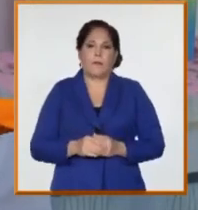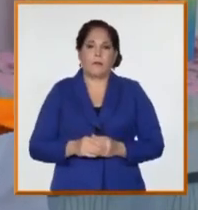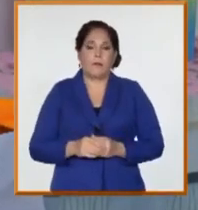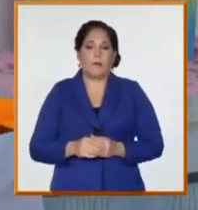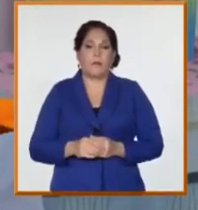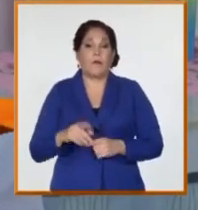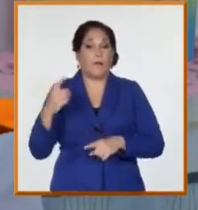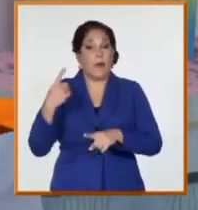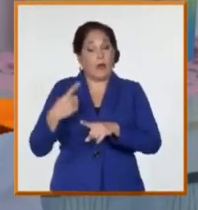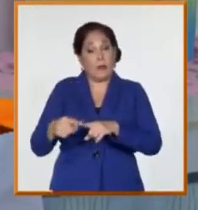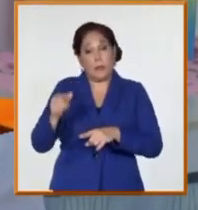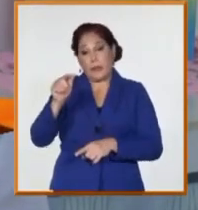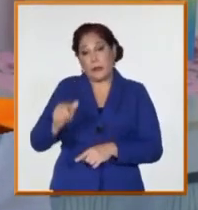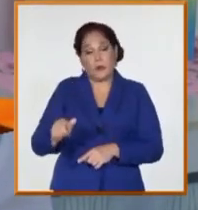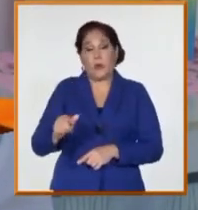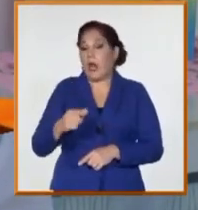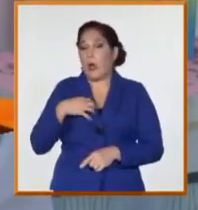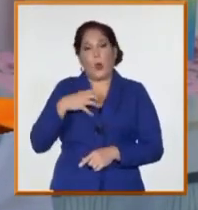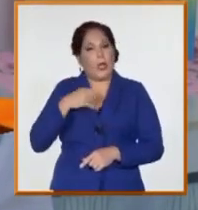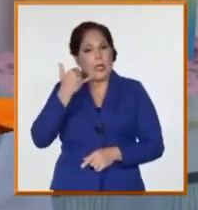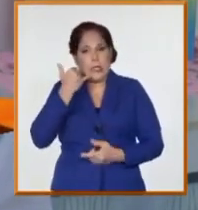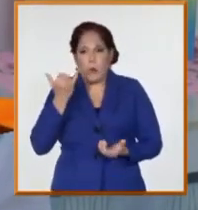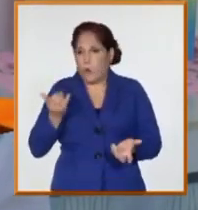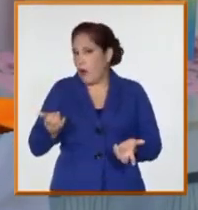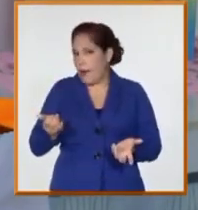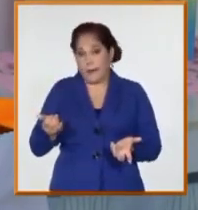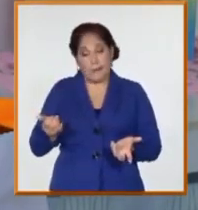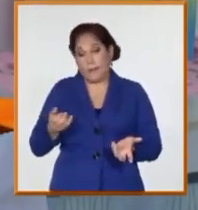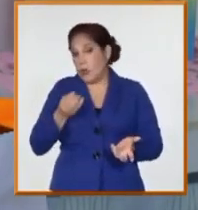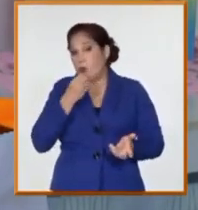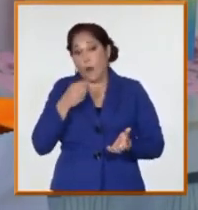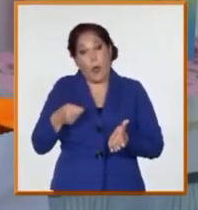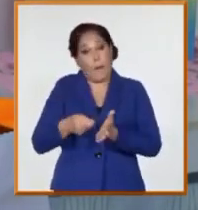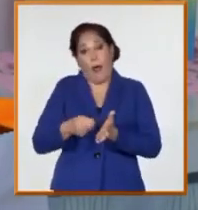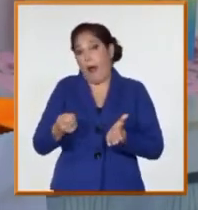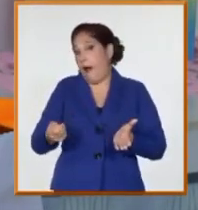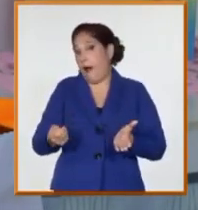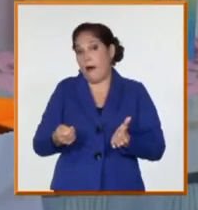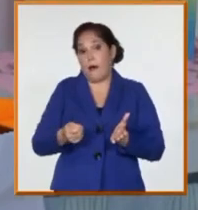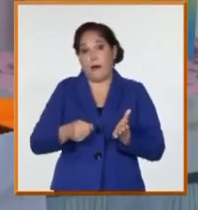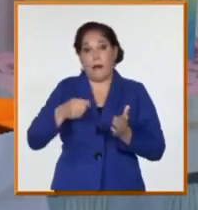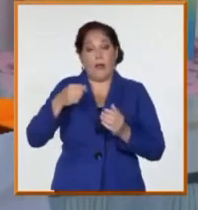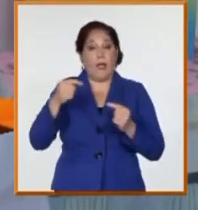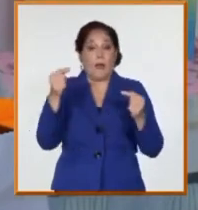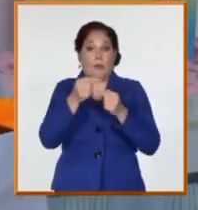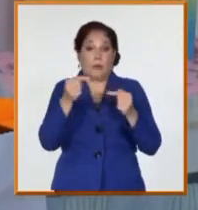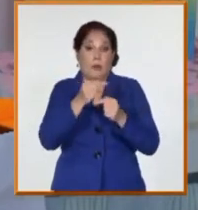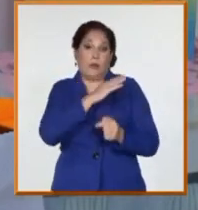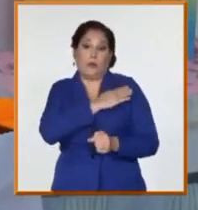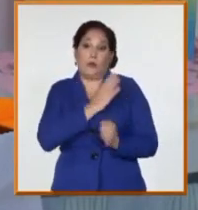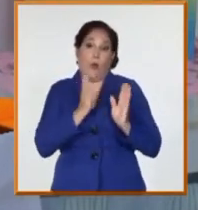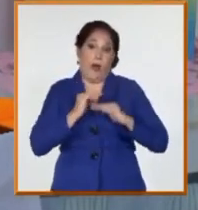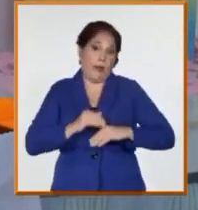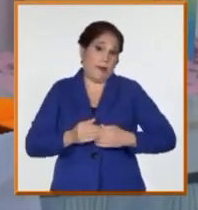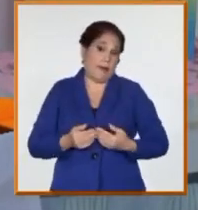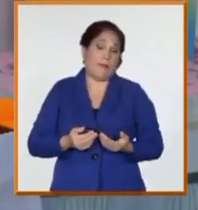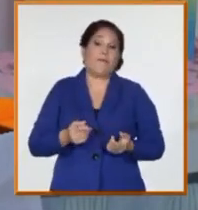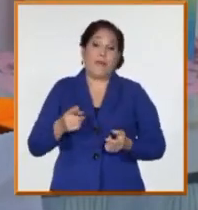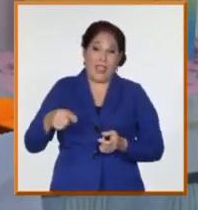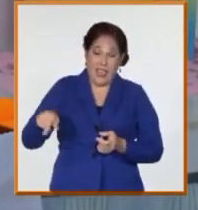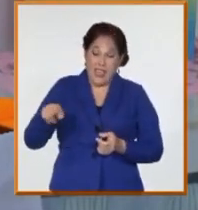bien pero otros que no tienen sus teléfonos y tampoco tienen el transfer móvil en zona Entonces ellos